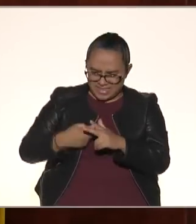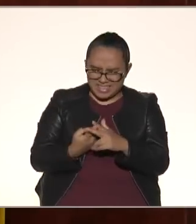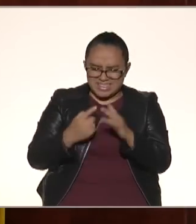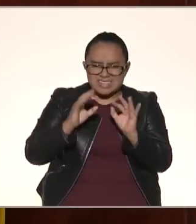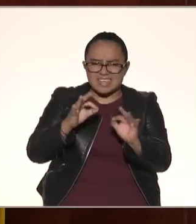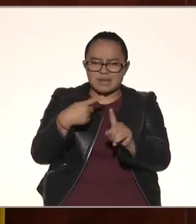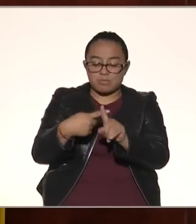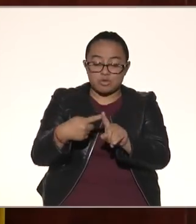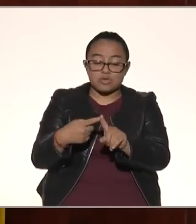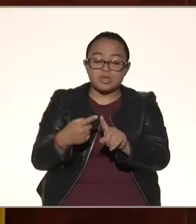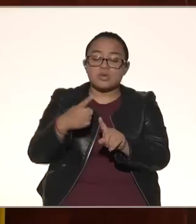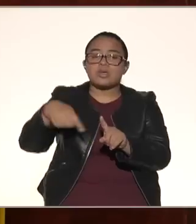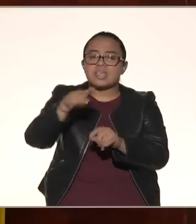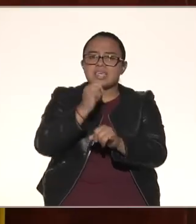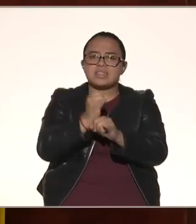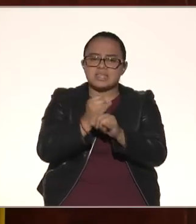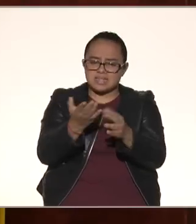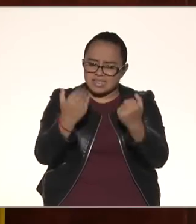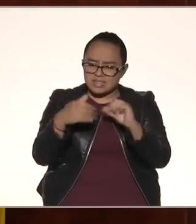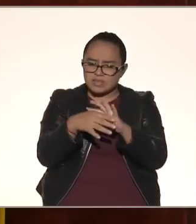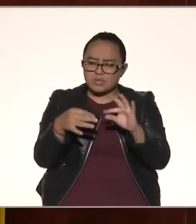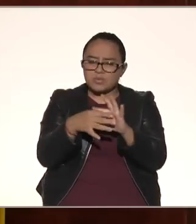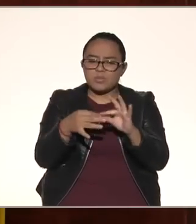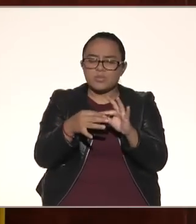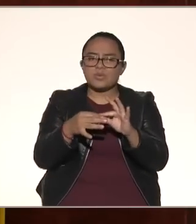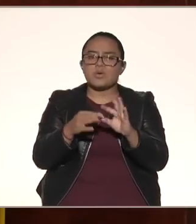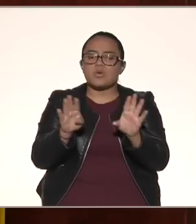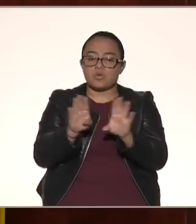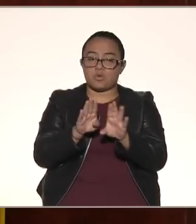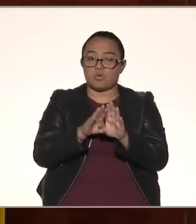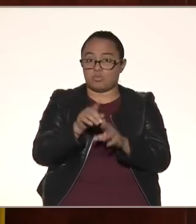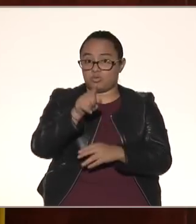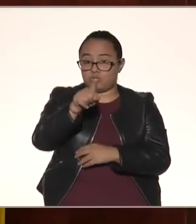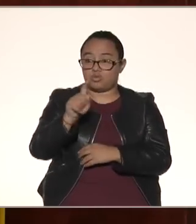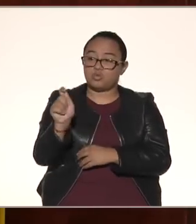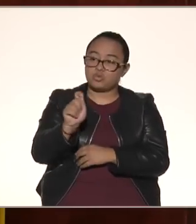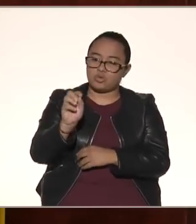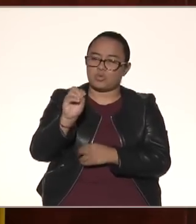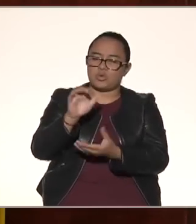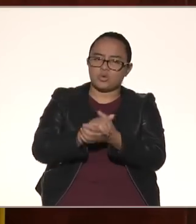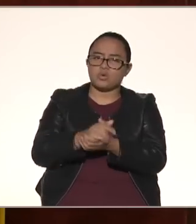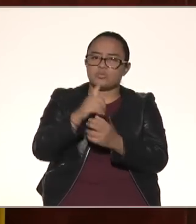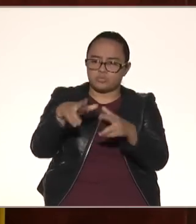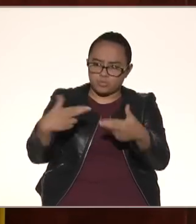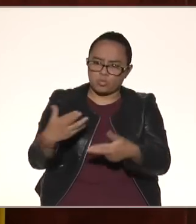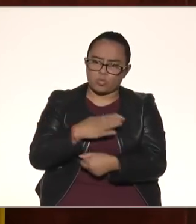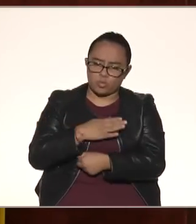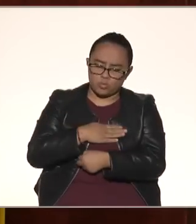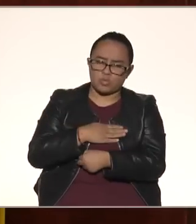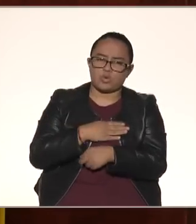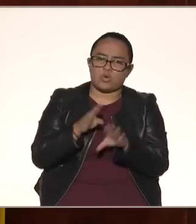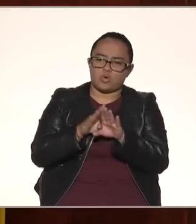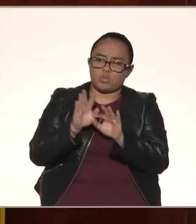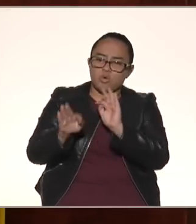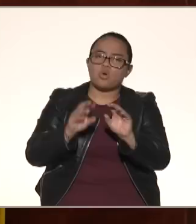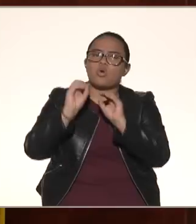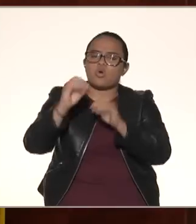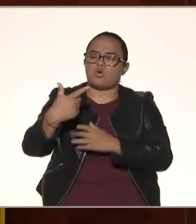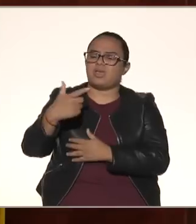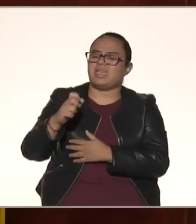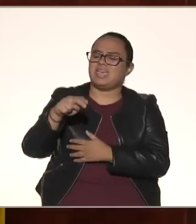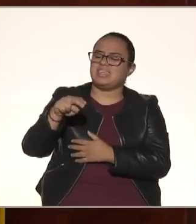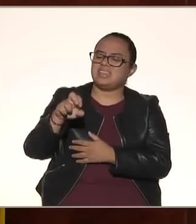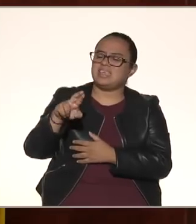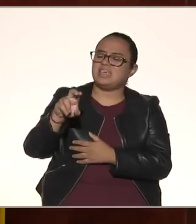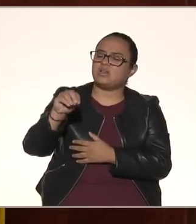cuéntenos en las redes sociales cómo es que son generosos con sus parejas, qué consideran ustedes, qué es la generosidad en la pareja,